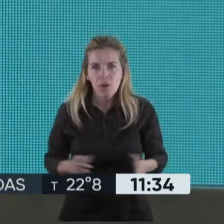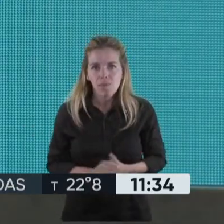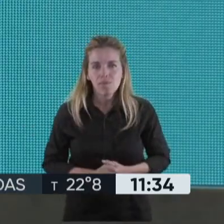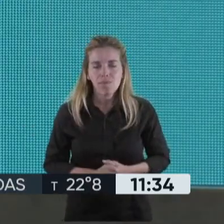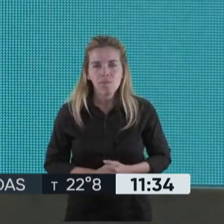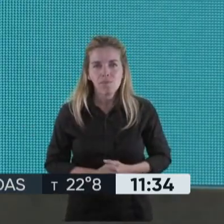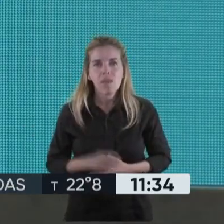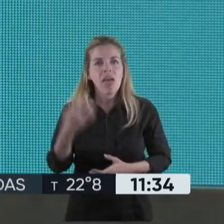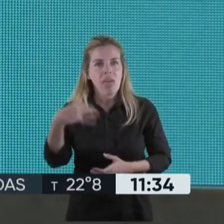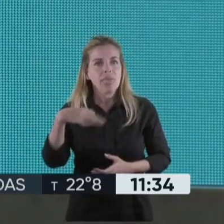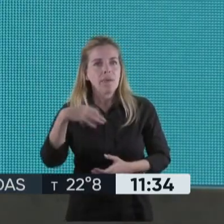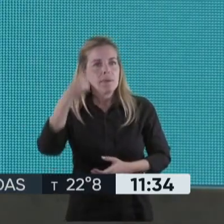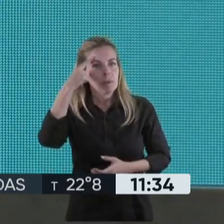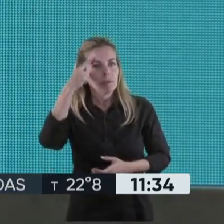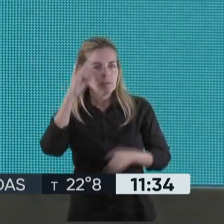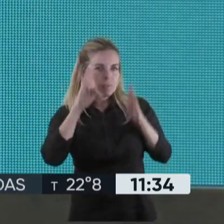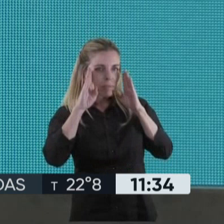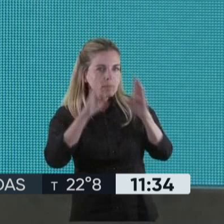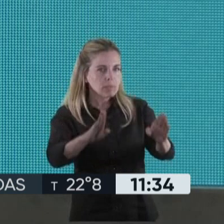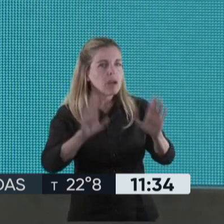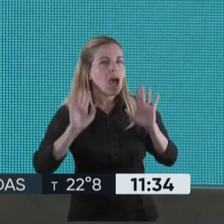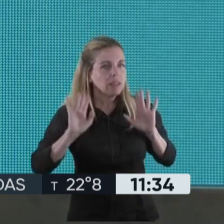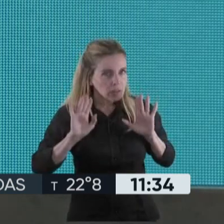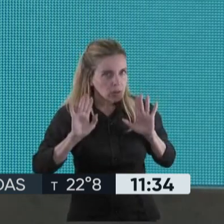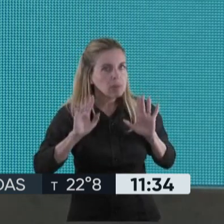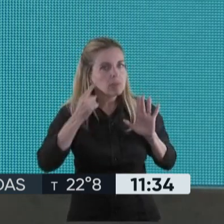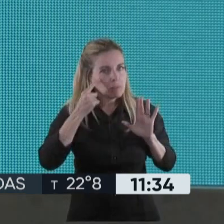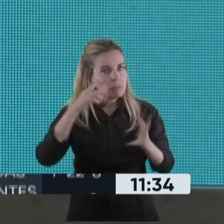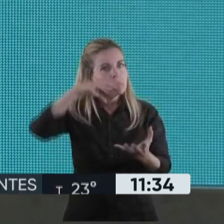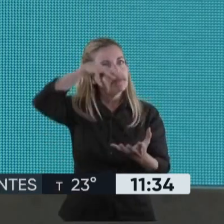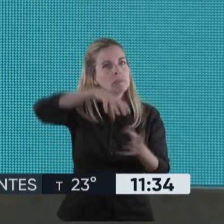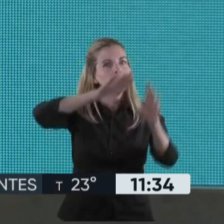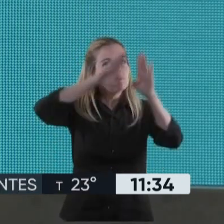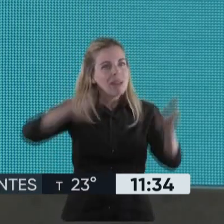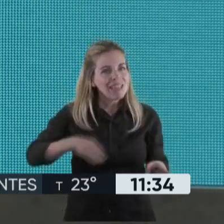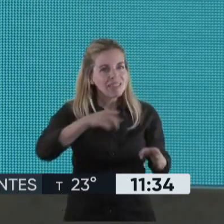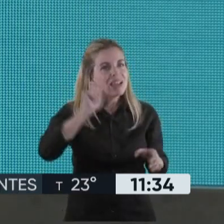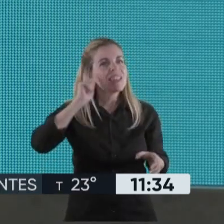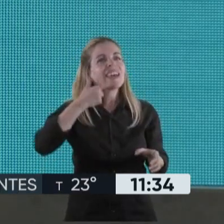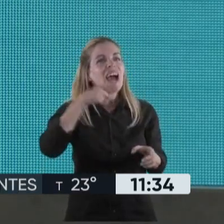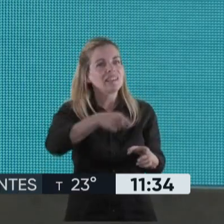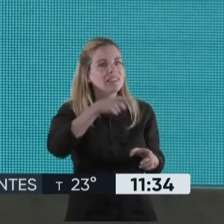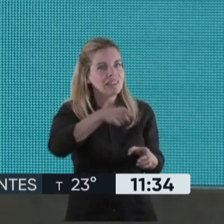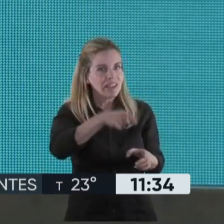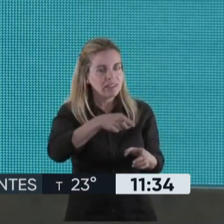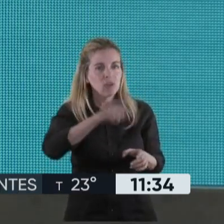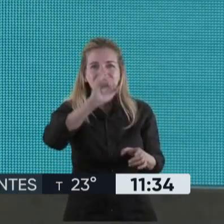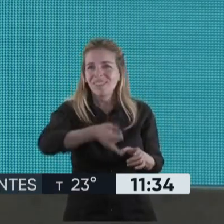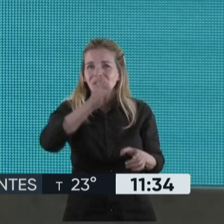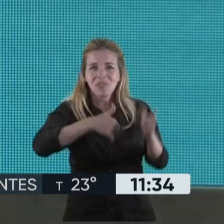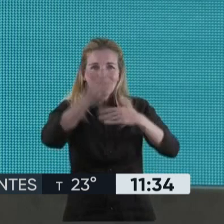Tenemos que poner la atención en la planta de licuefacción de gas, para que la hagamos cuanto